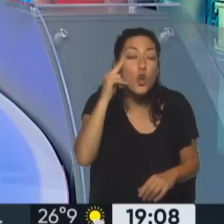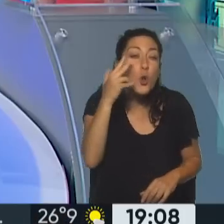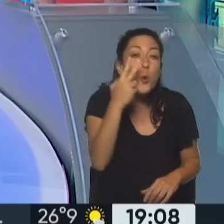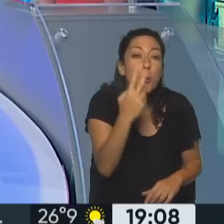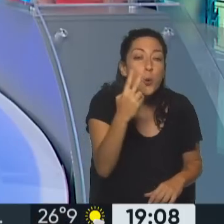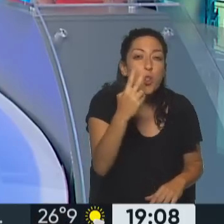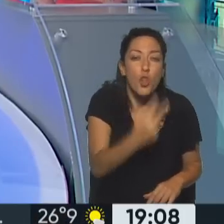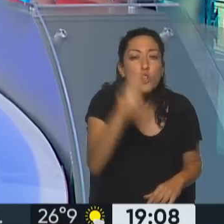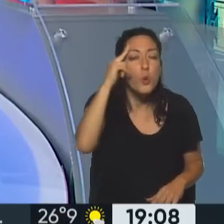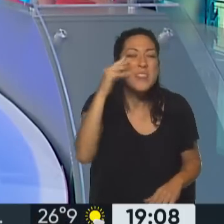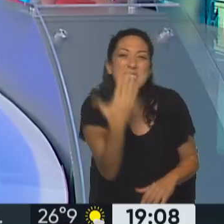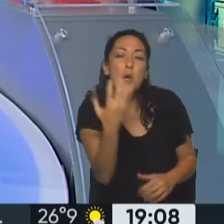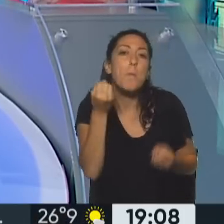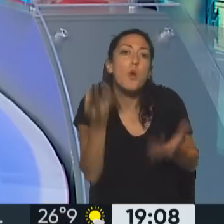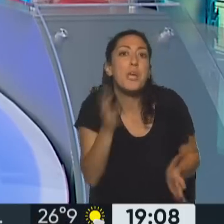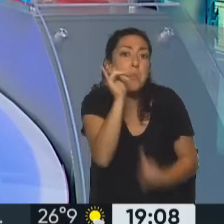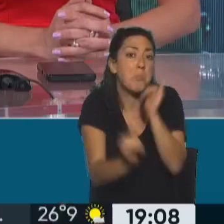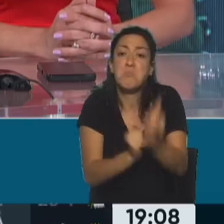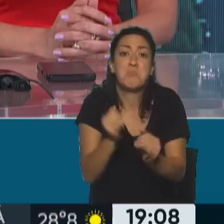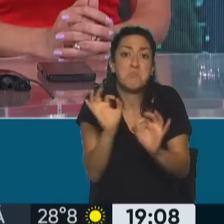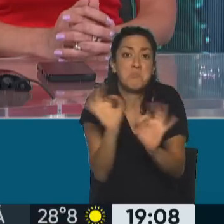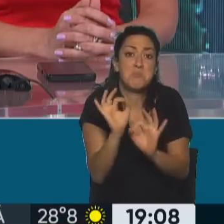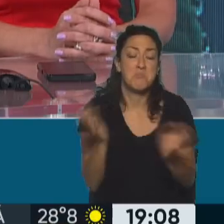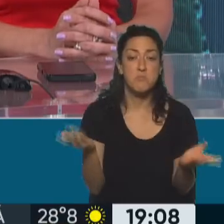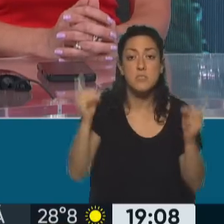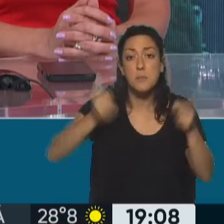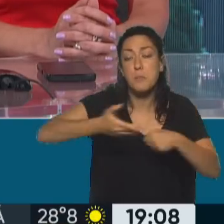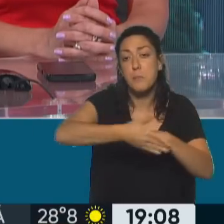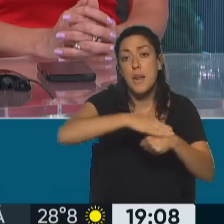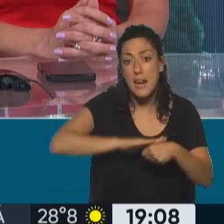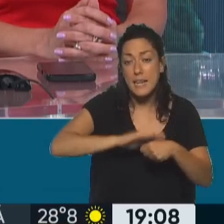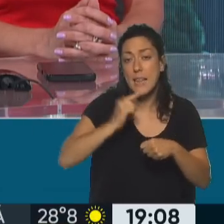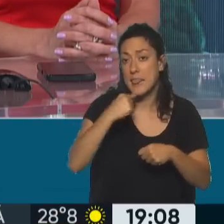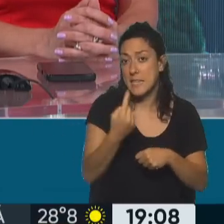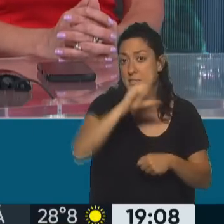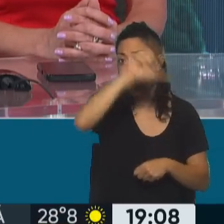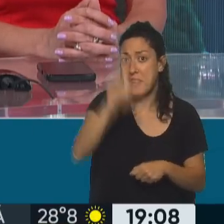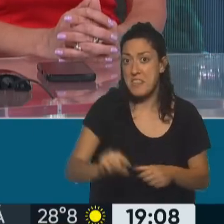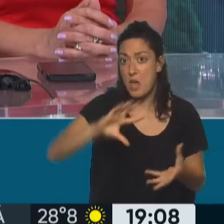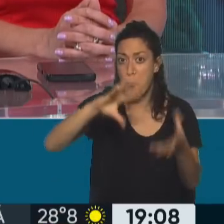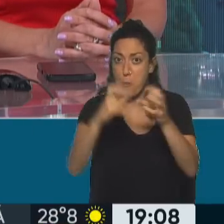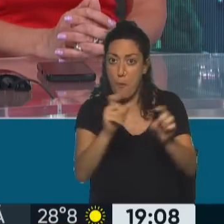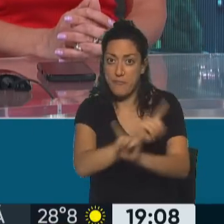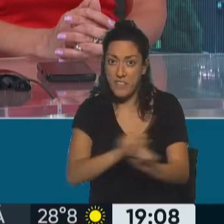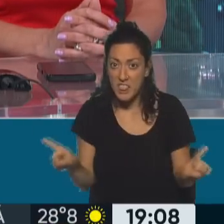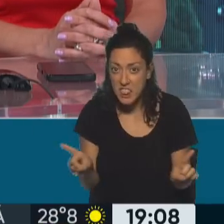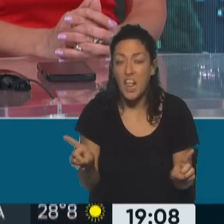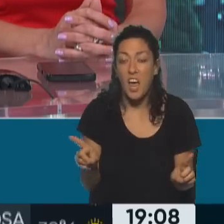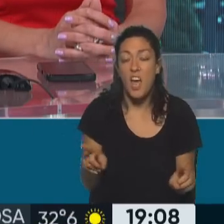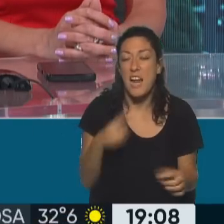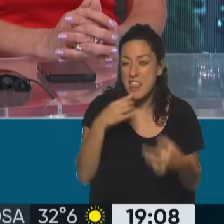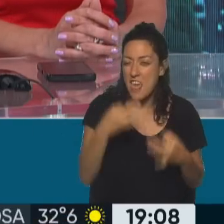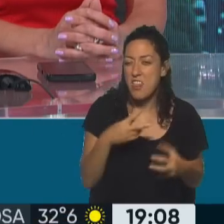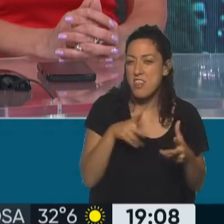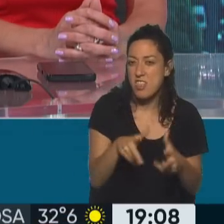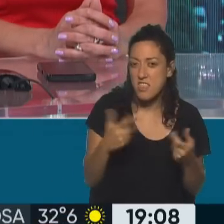qué ese guarismo. Y la otra cuestión, cuando el jefe de gobierno porteño habla de que no se afecta a la federalidad, en realidad lo que está